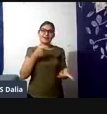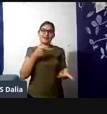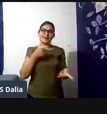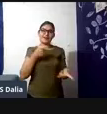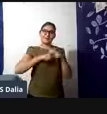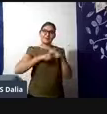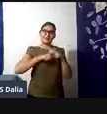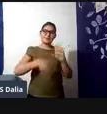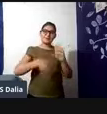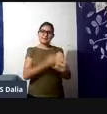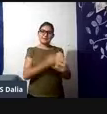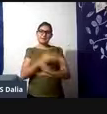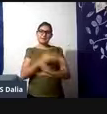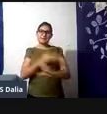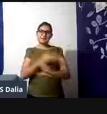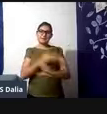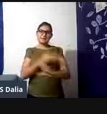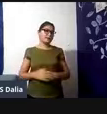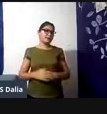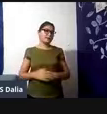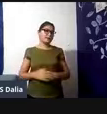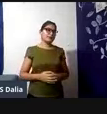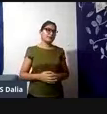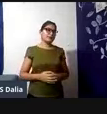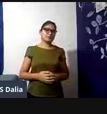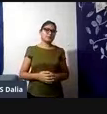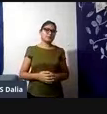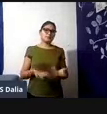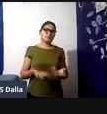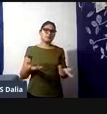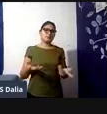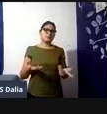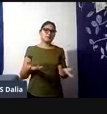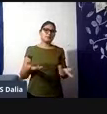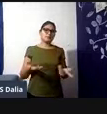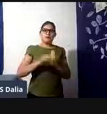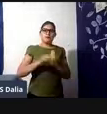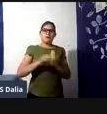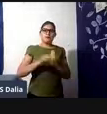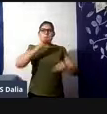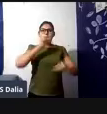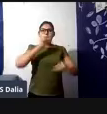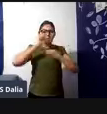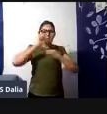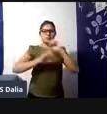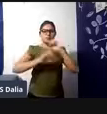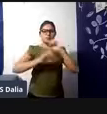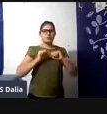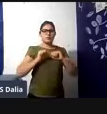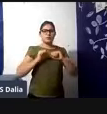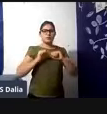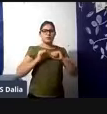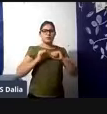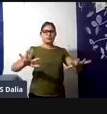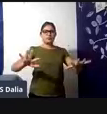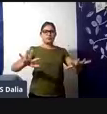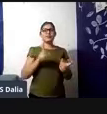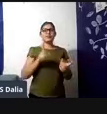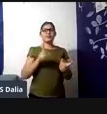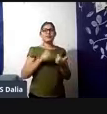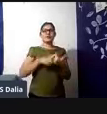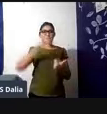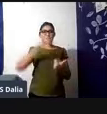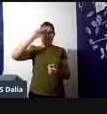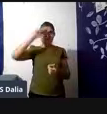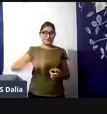Deitar, nadie tiene mayor poder de correr chismes o decir cosas sobre la otra persona que los humanos, porque el argumento es, ¿cómo